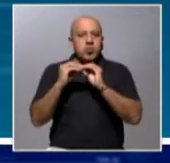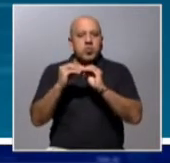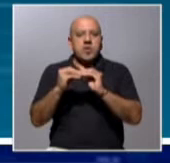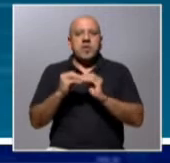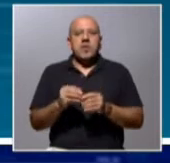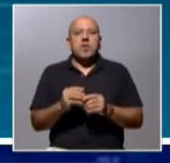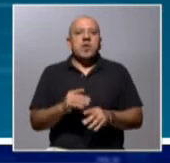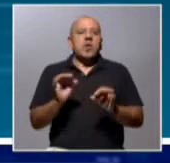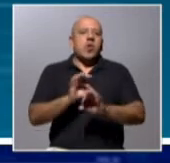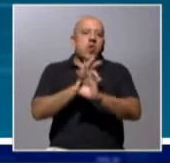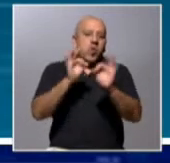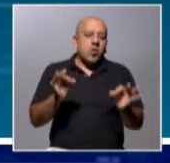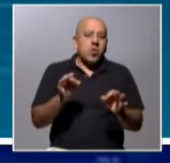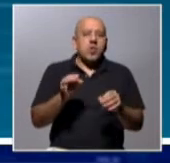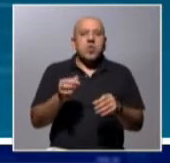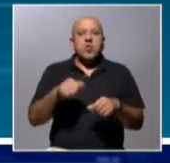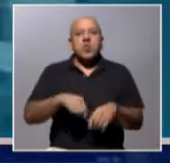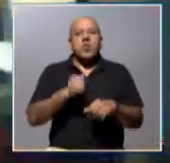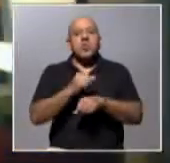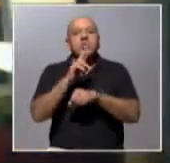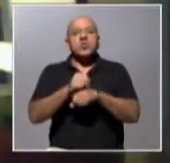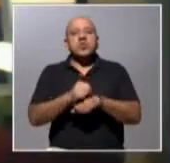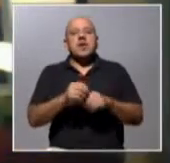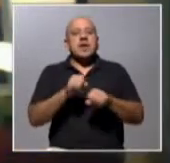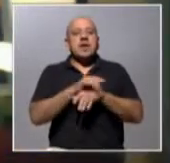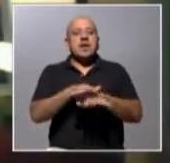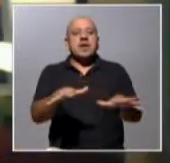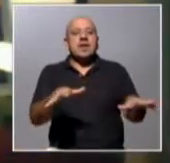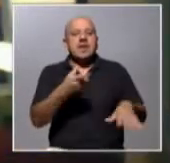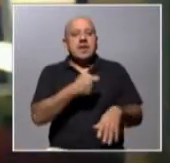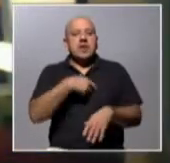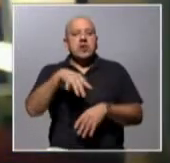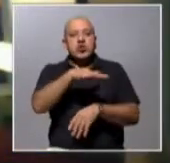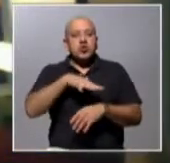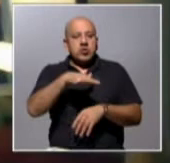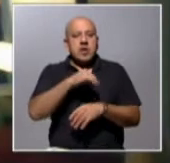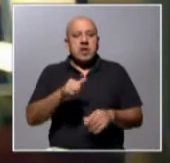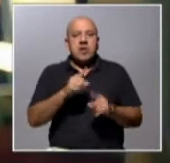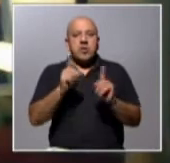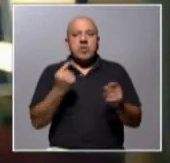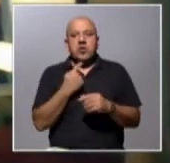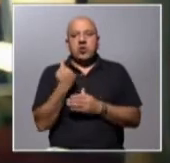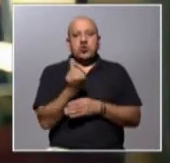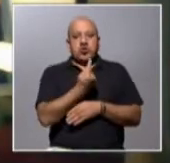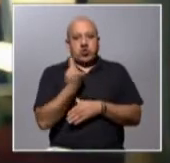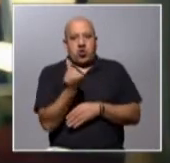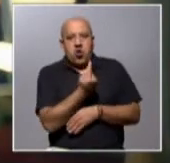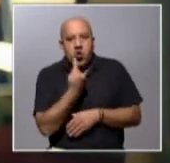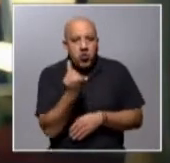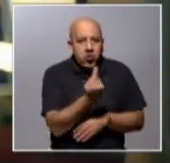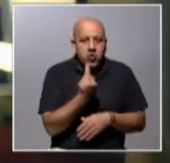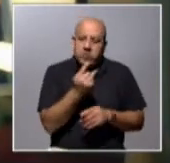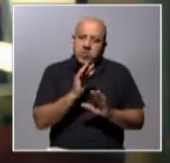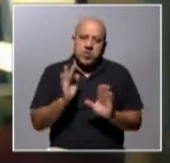consultar. O también utilizar las redes familiares, las redes sociales que tenemos, no aislarnos, también seguir